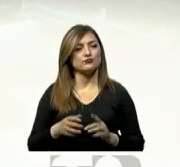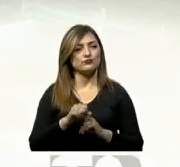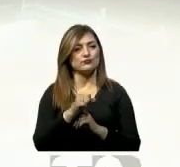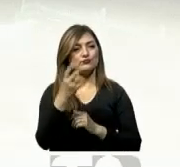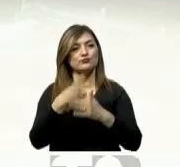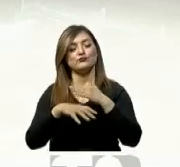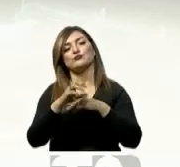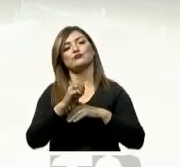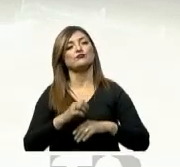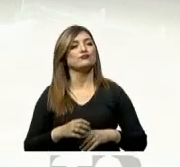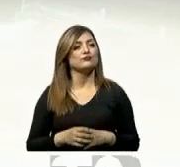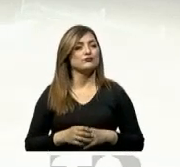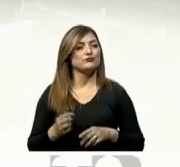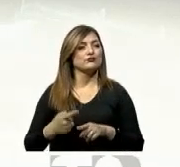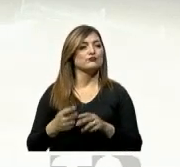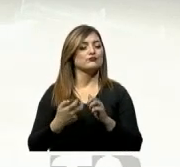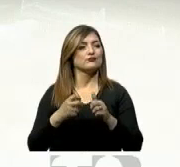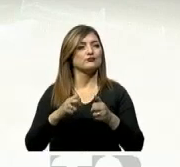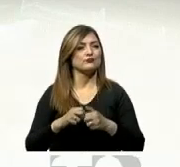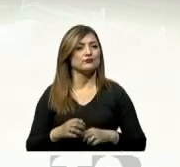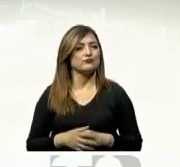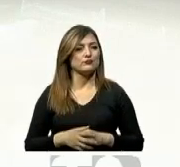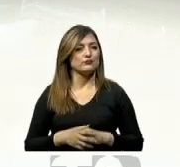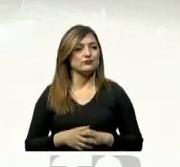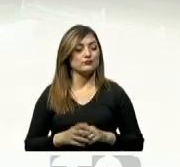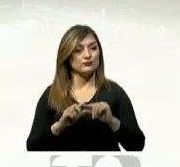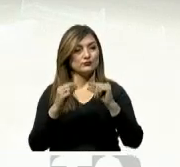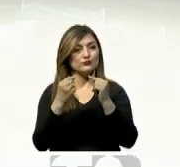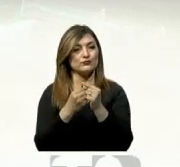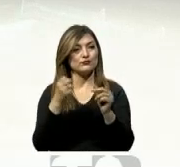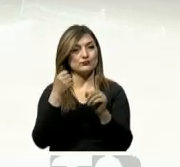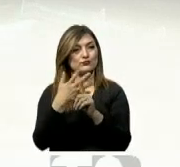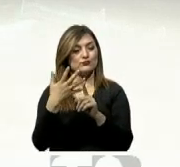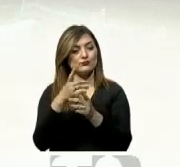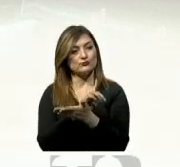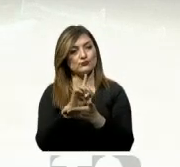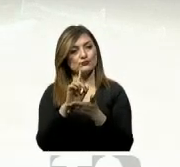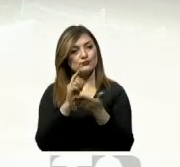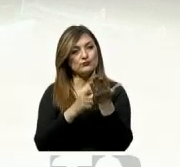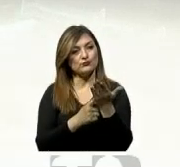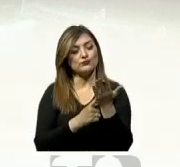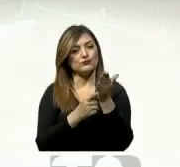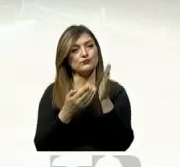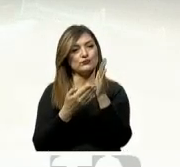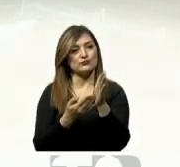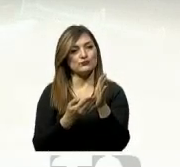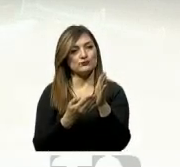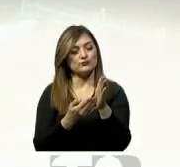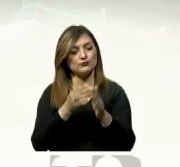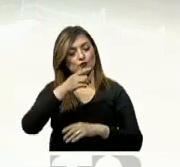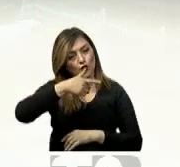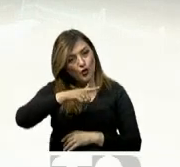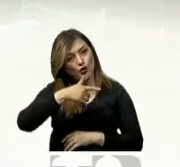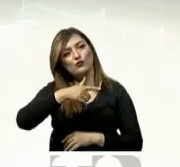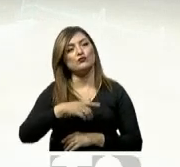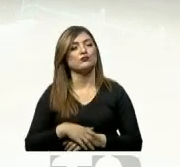de sus hijos, sobre todo cuando son varios los problemas que afectan a este grupo etario. Esta semana hemos analizado, por ejemplo, el consumo del alcohol,